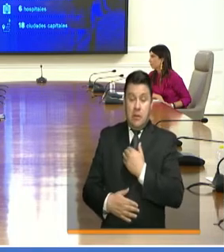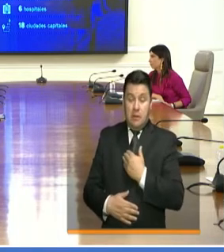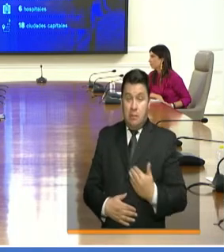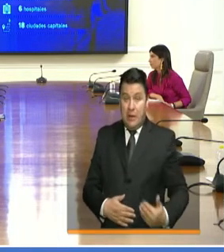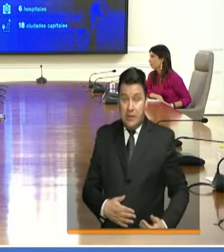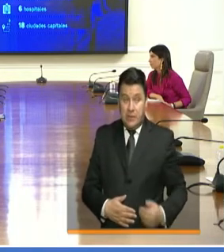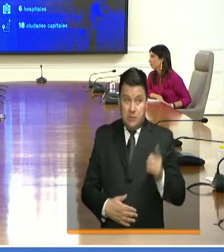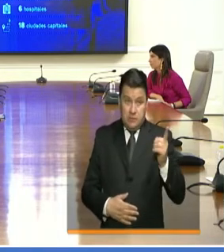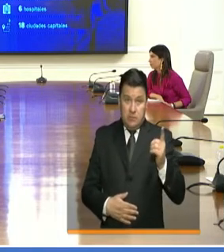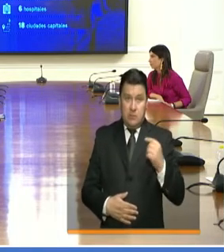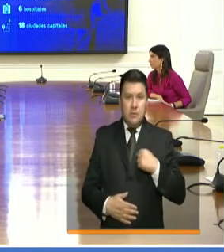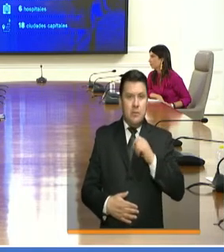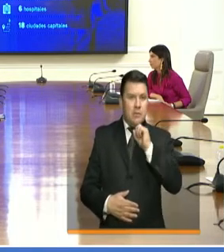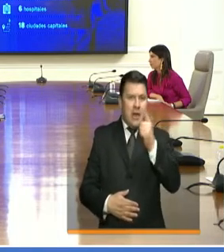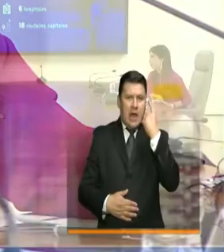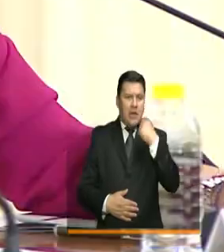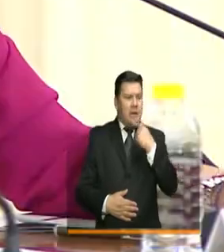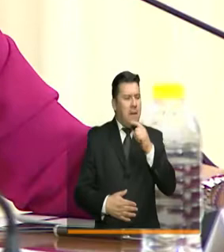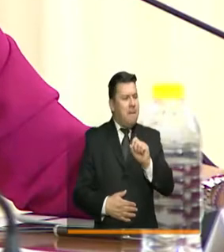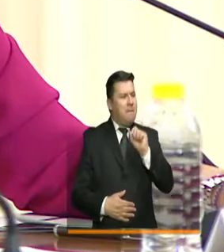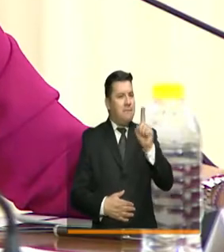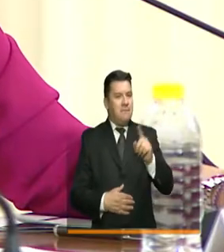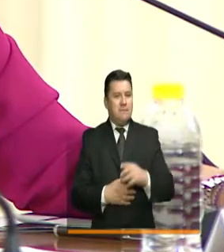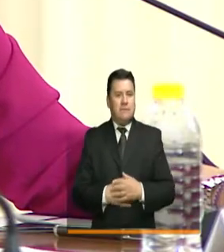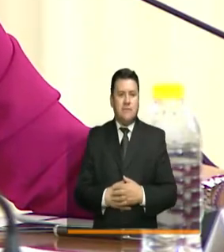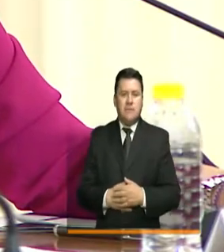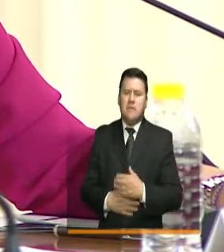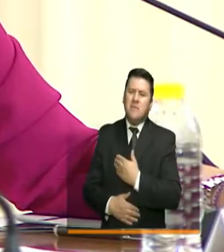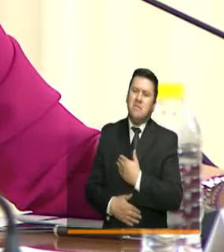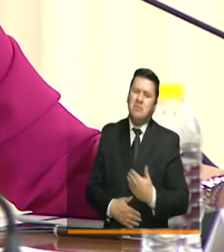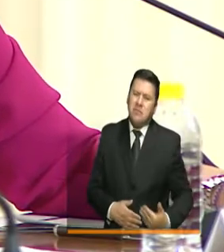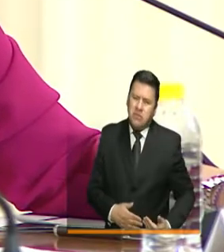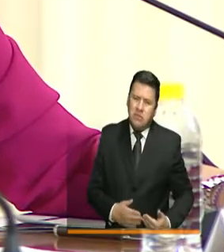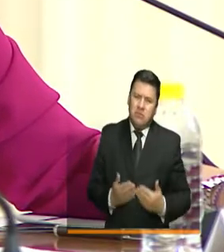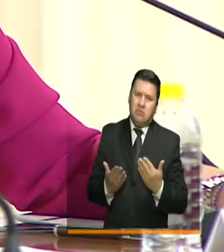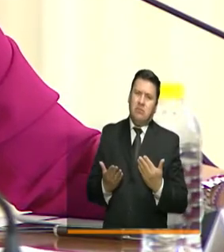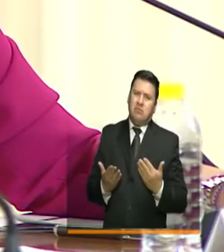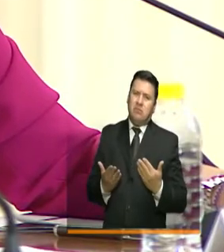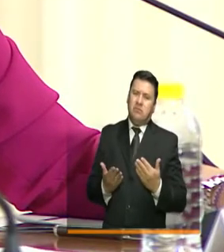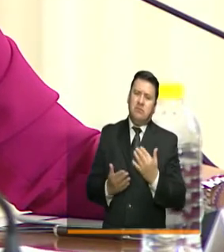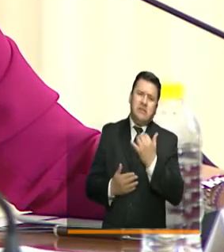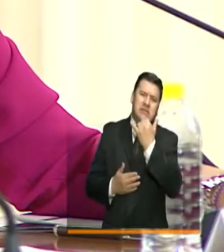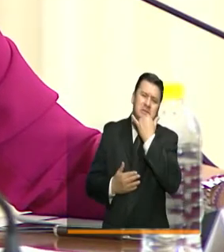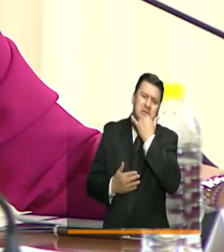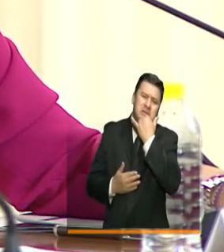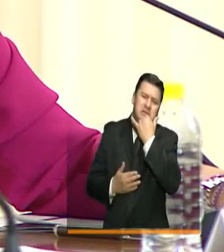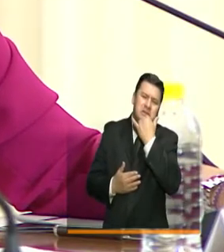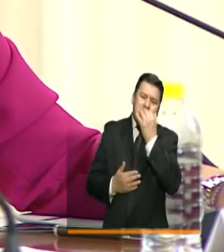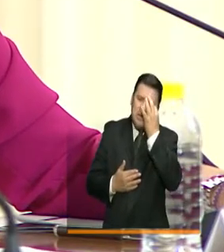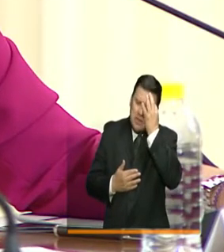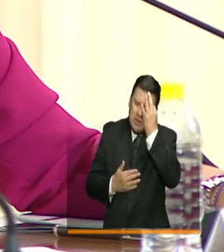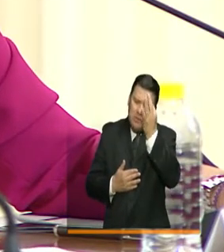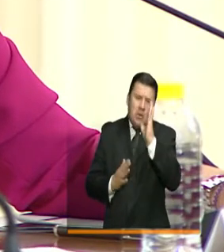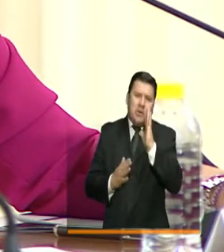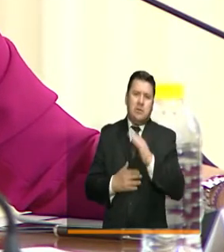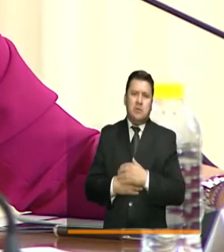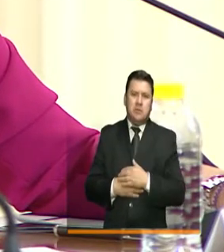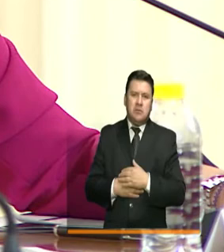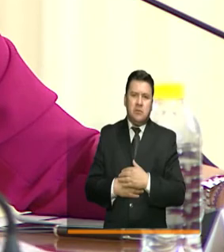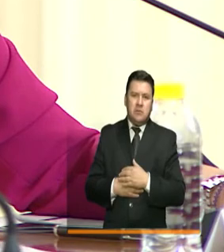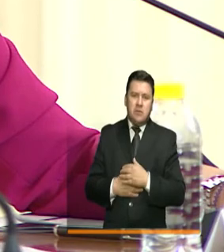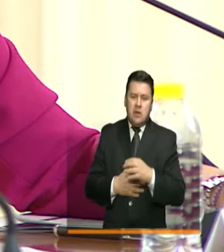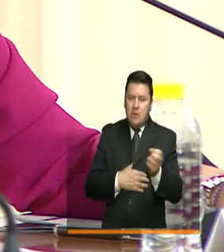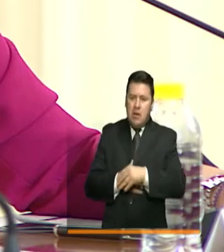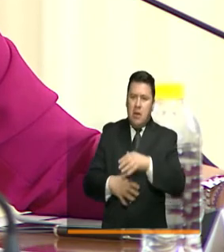presidente, yo le pregunté anteayer, presidente, ¿qué pasa si de pronto se acaban